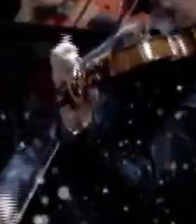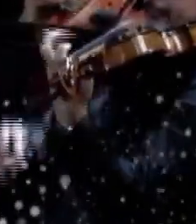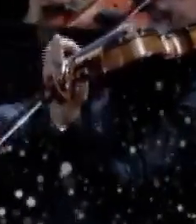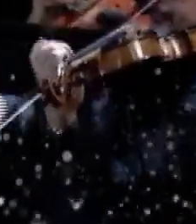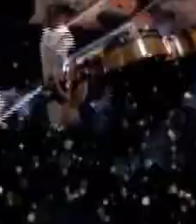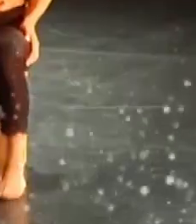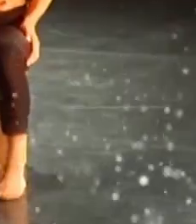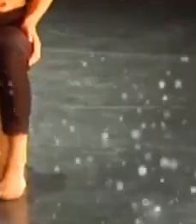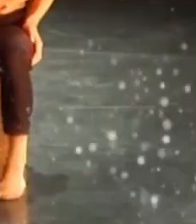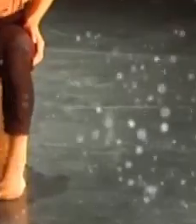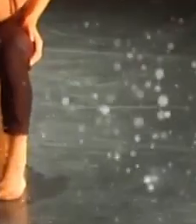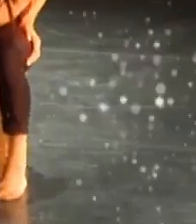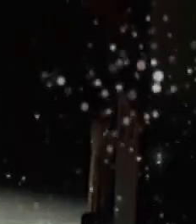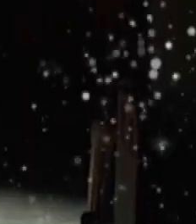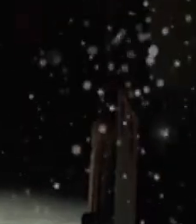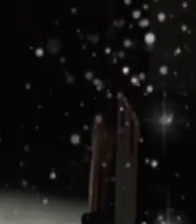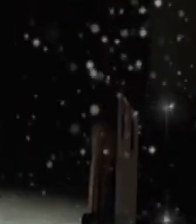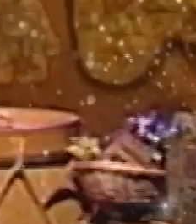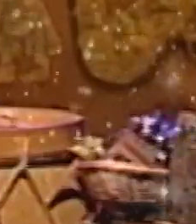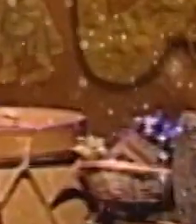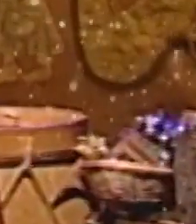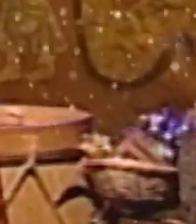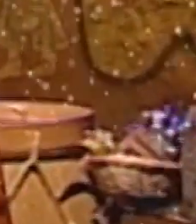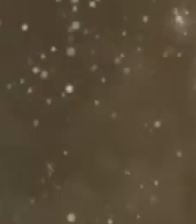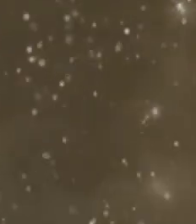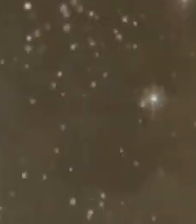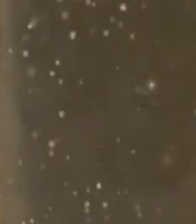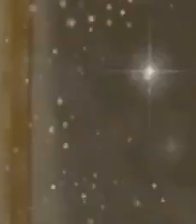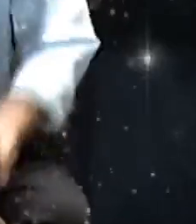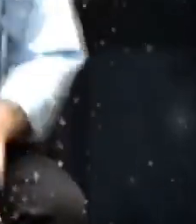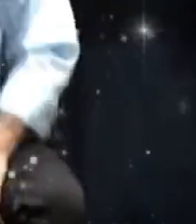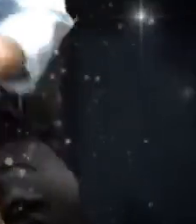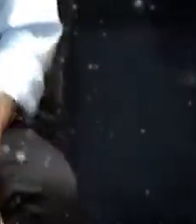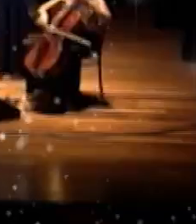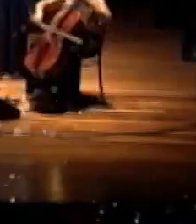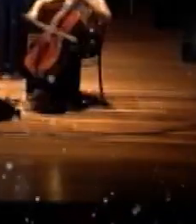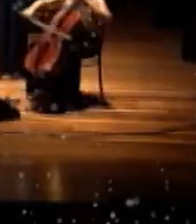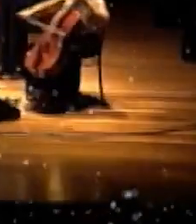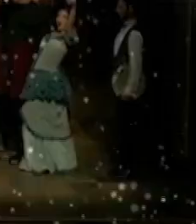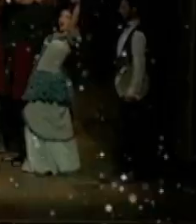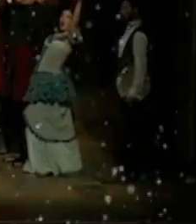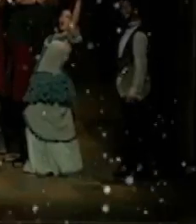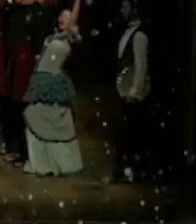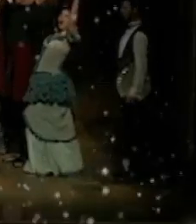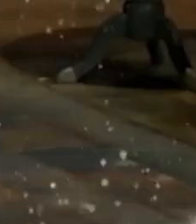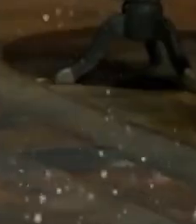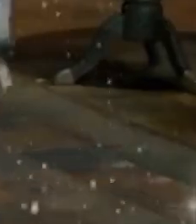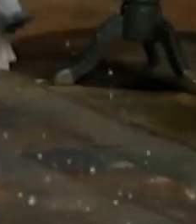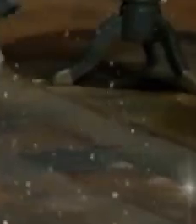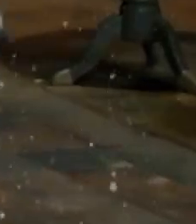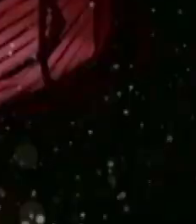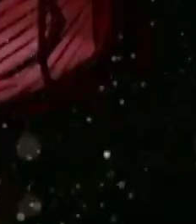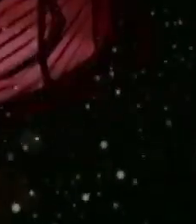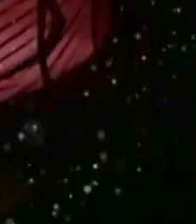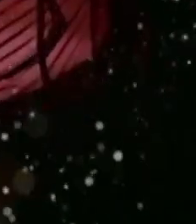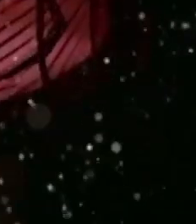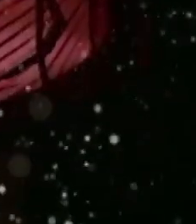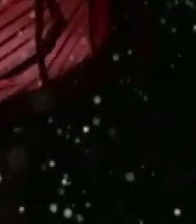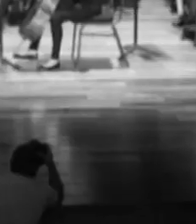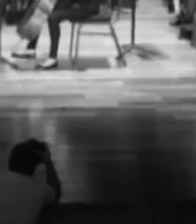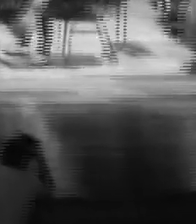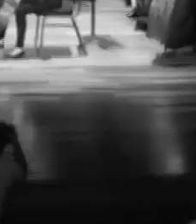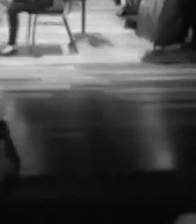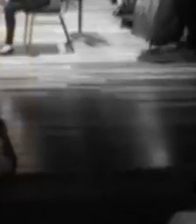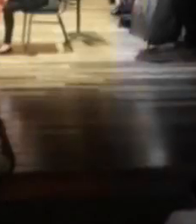Un espacio para diferentes manifestaciones del arte, sus diferentes disciplinas y espectáculos clásicos y